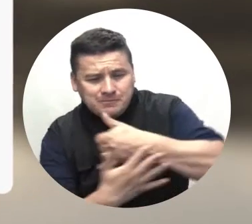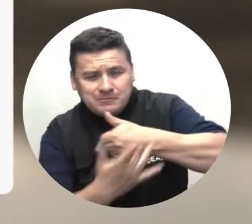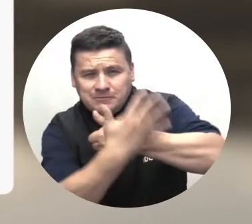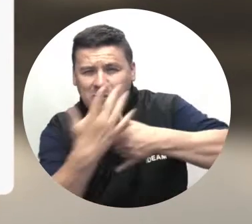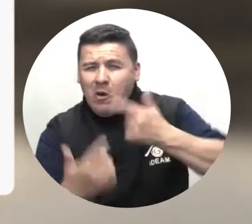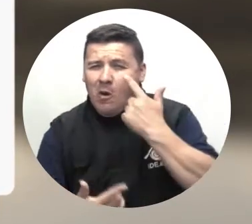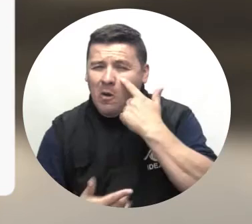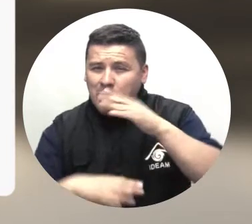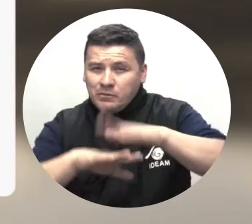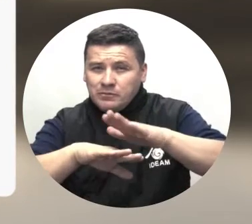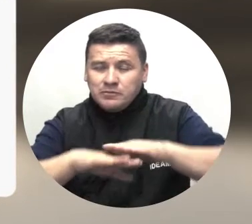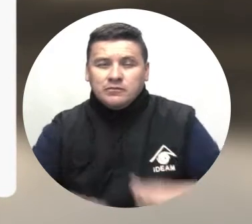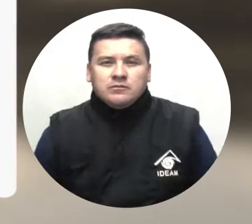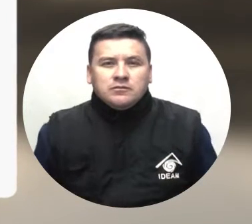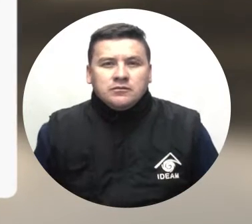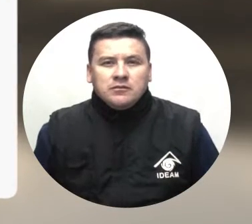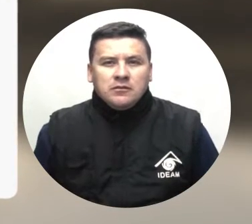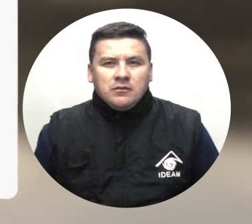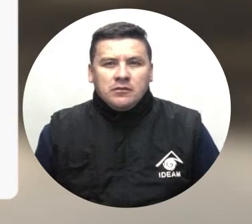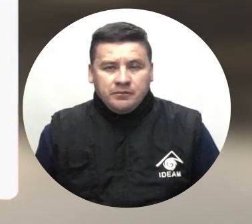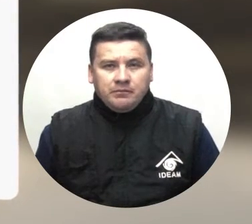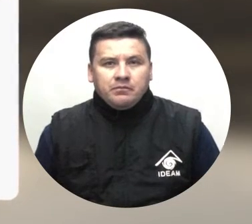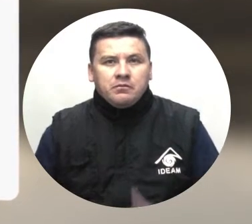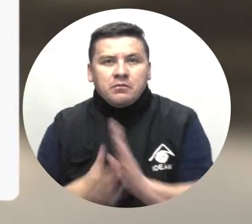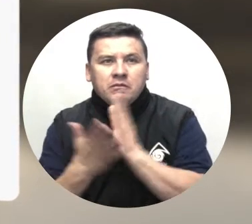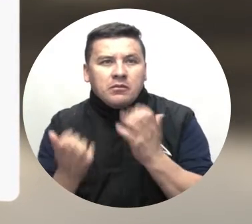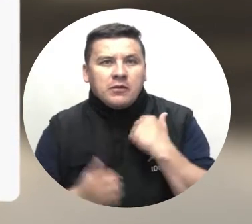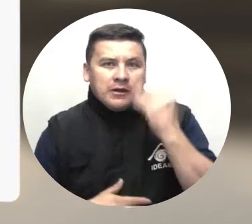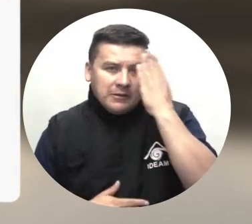vientos fuertes en el mar Caribe colombiano.